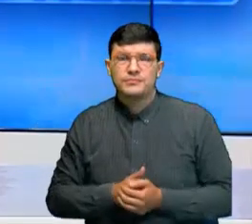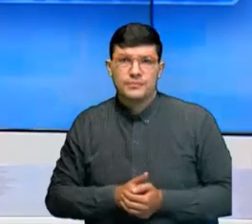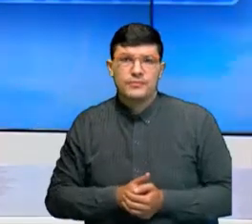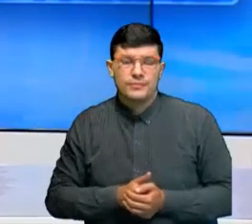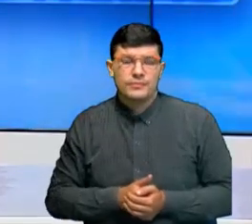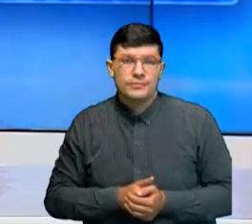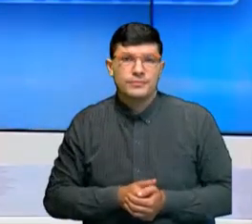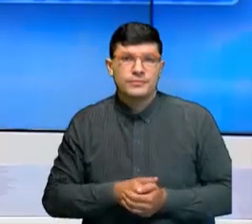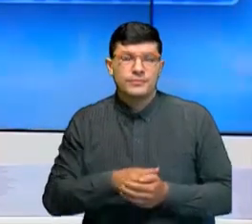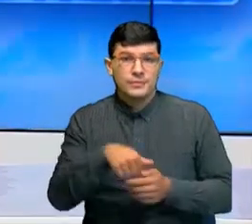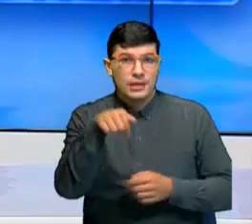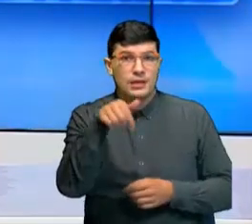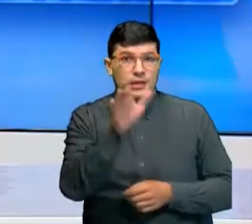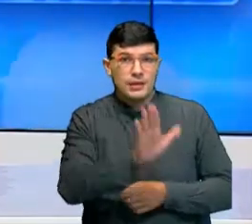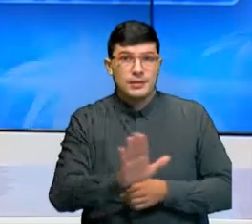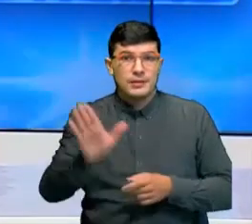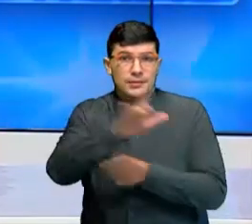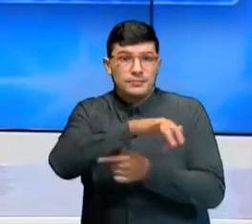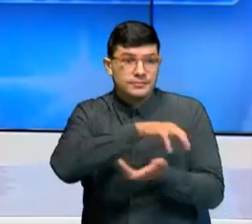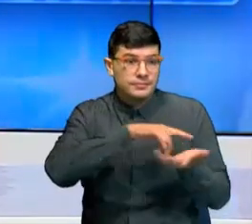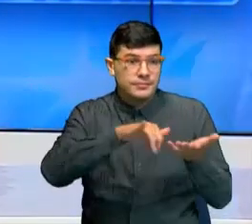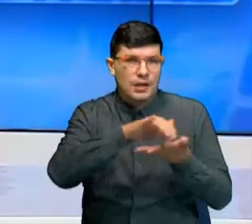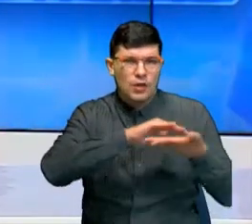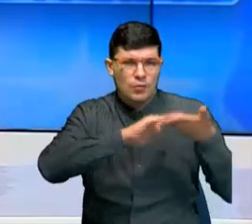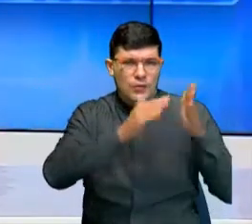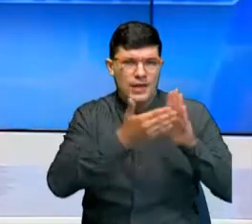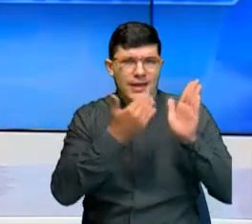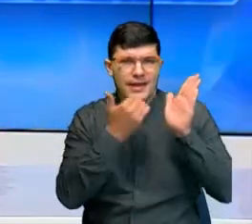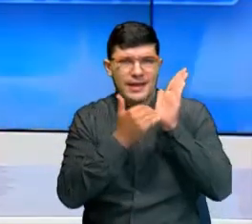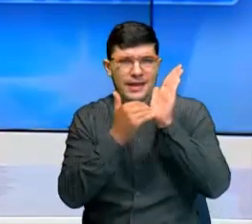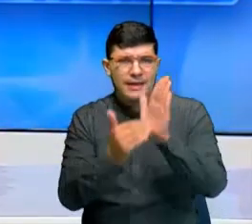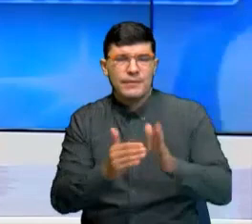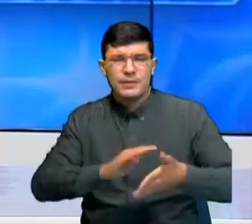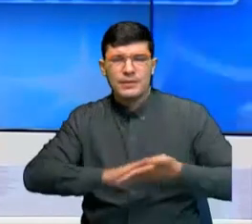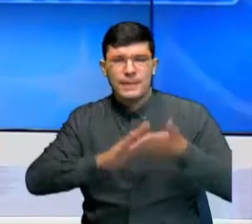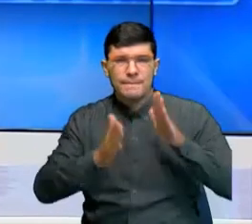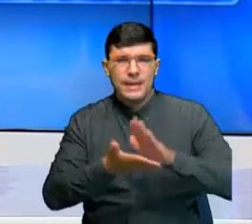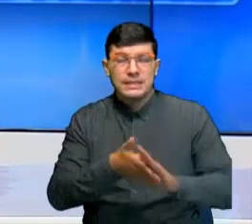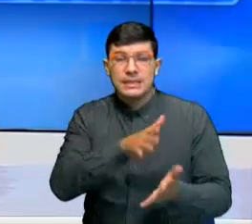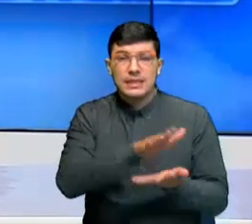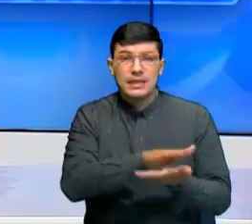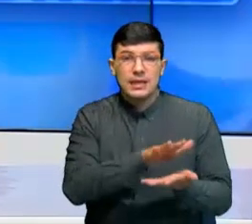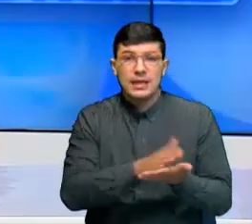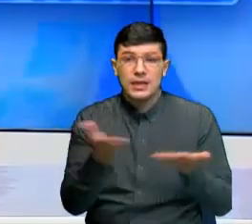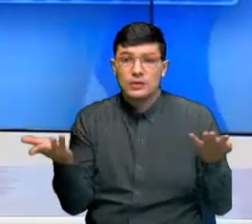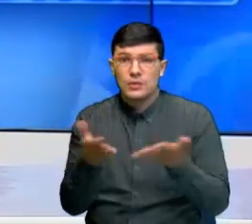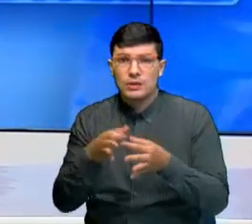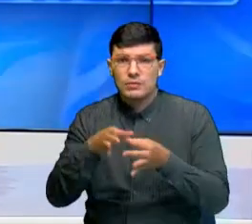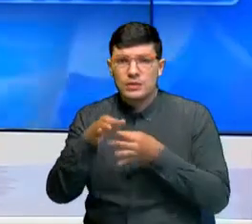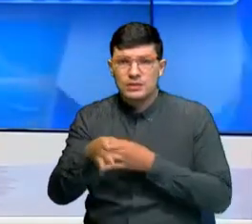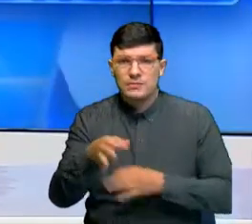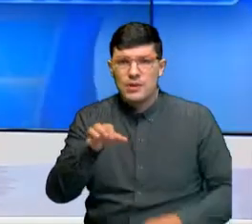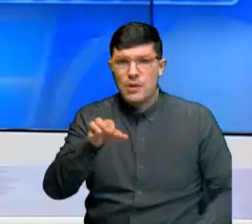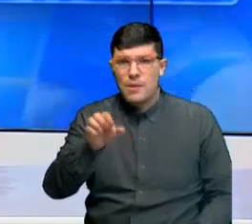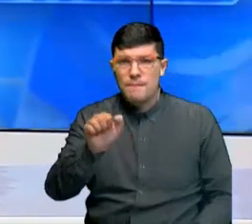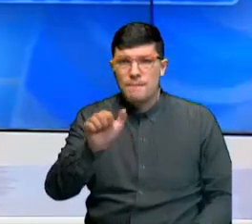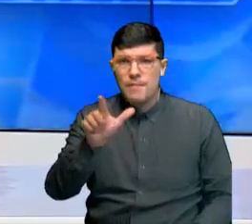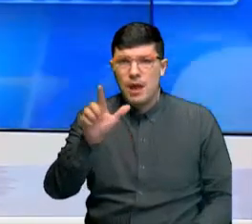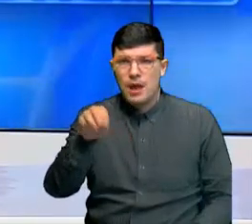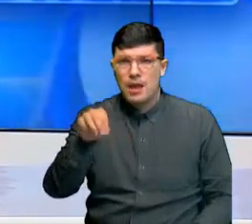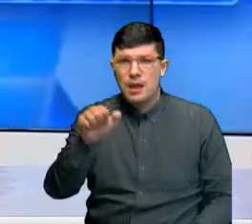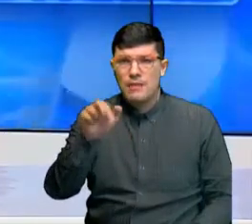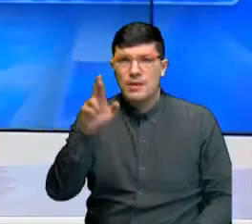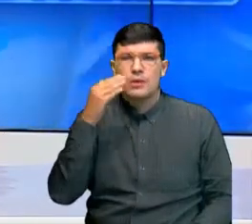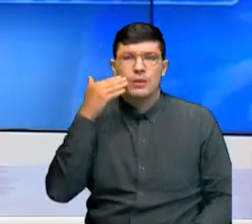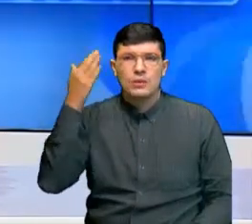Y en el departamento de Santander existe una población ejemplo de paz y tranquilidad para el país. Se trata del municipio del Palmar, un lugar en el que hace